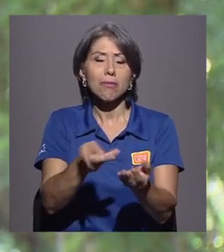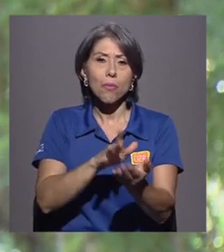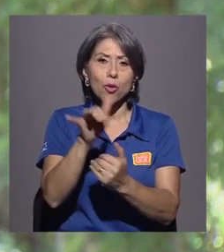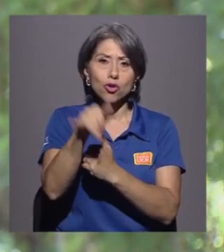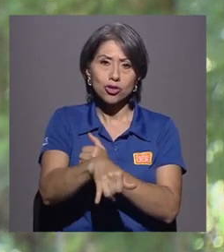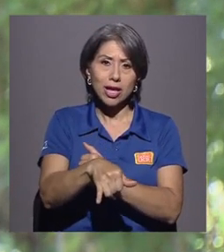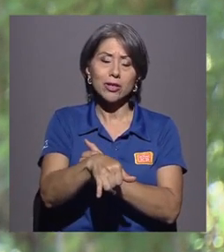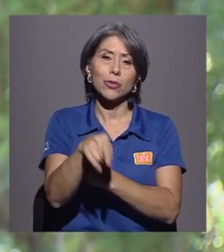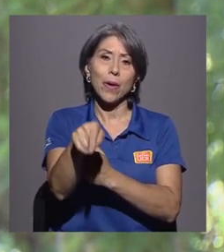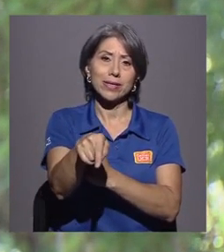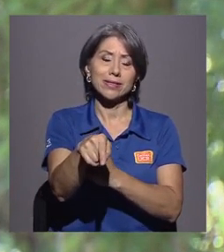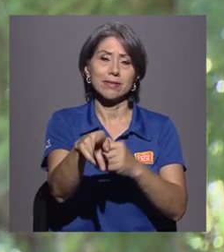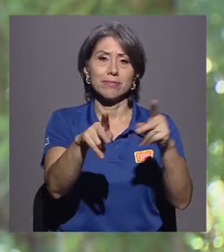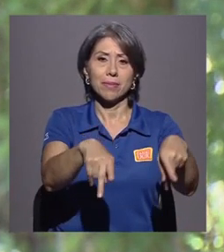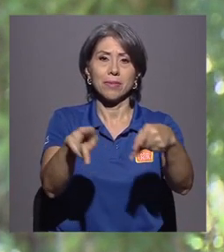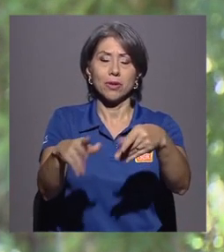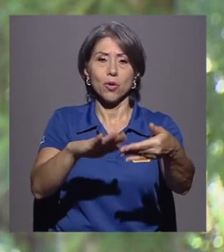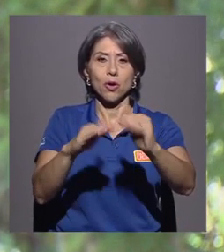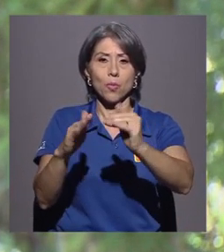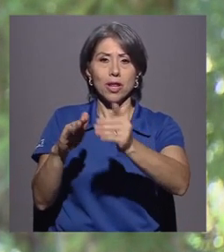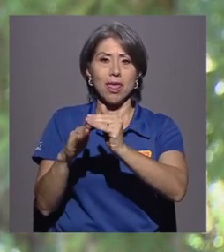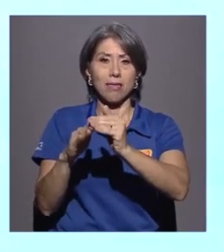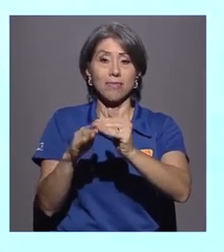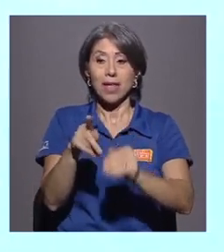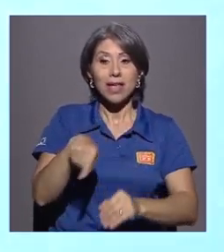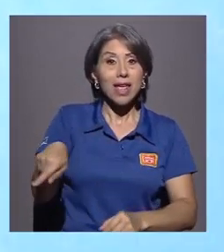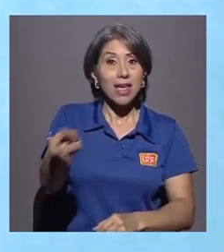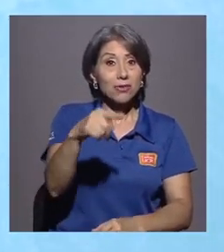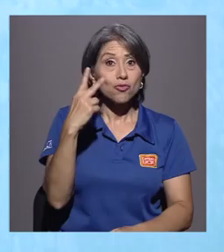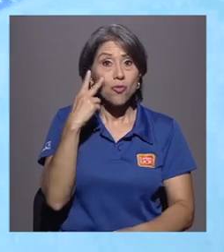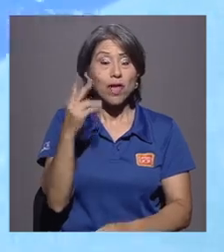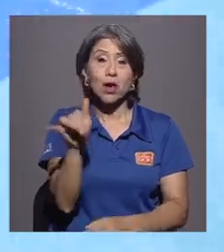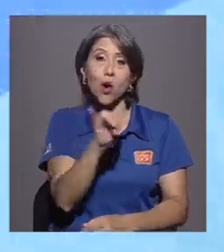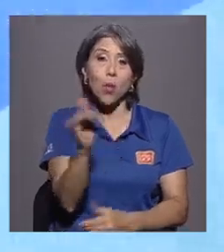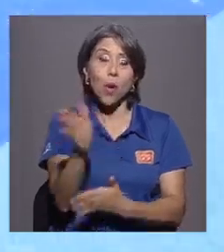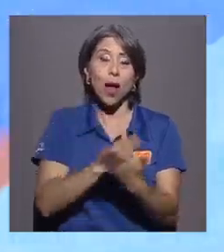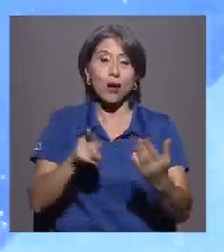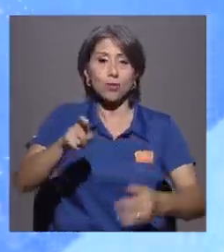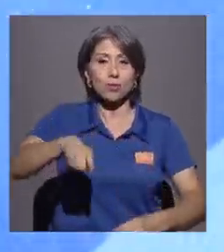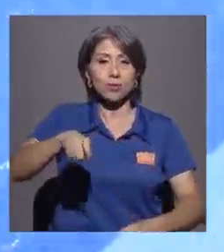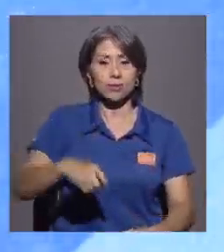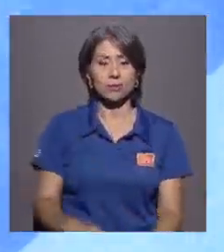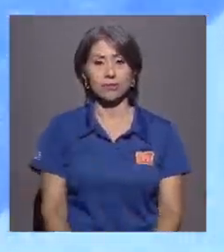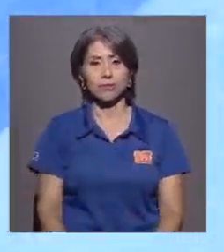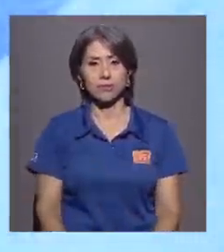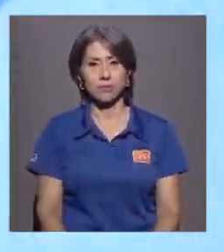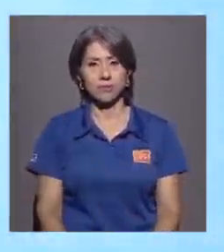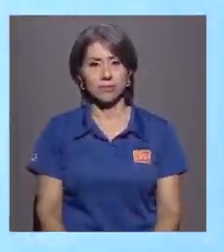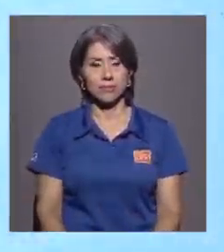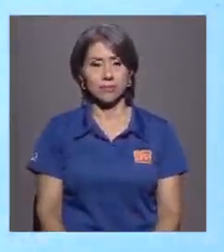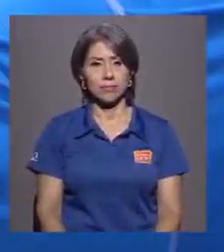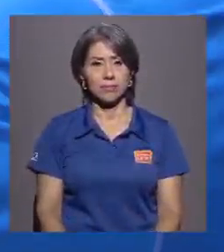un proyecto de estos a la comunidad que al final ellos lo ven como algo necesario.